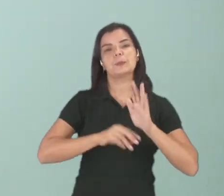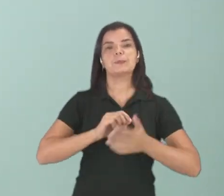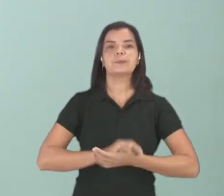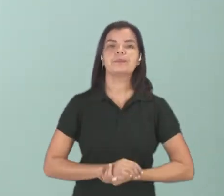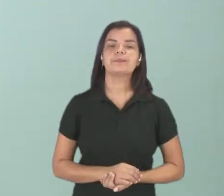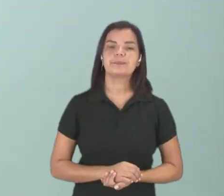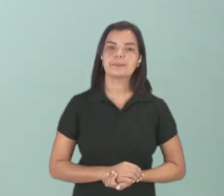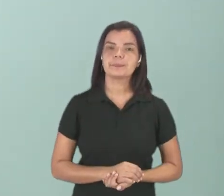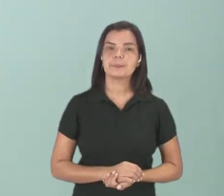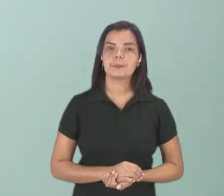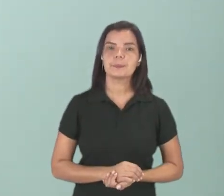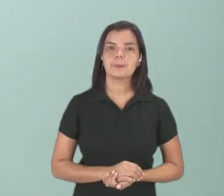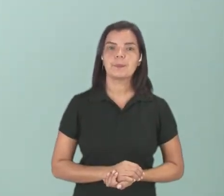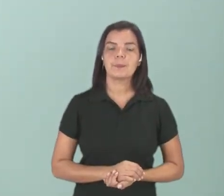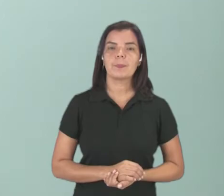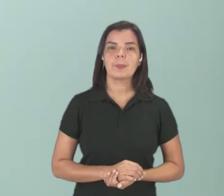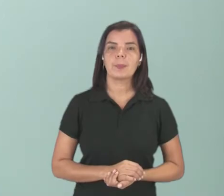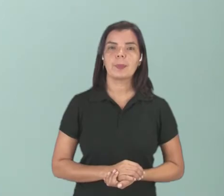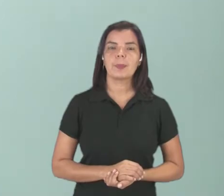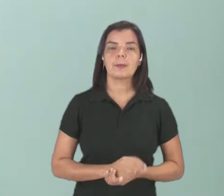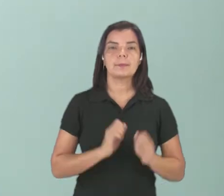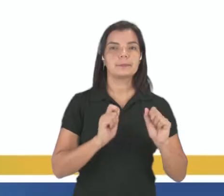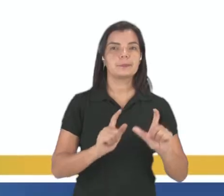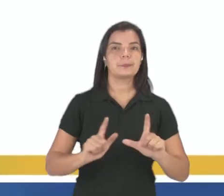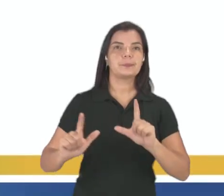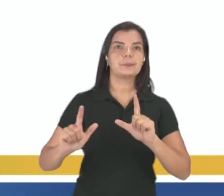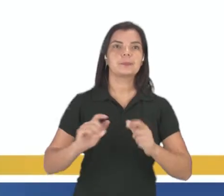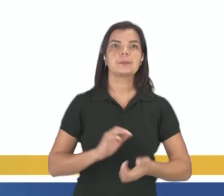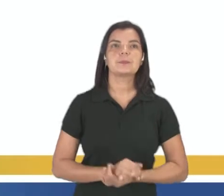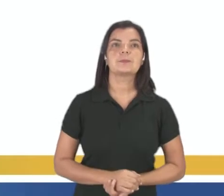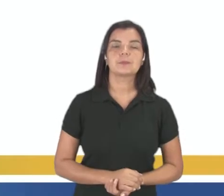texto, ok? Vamos para o próximo slide.